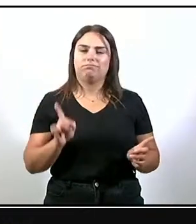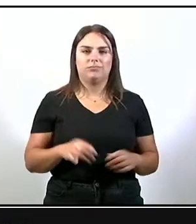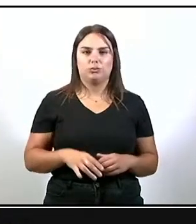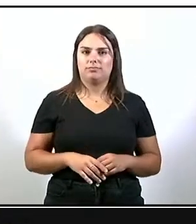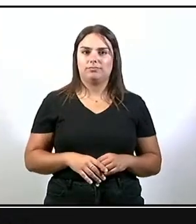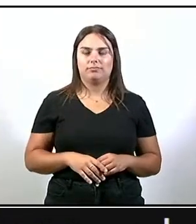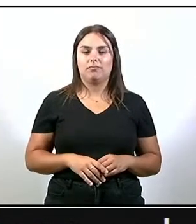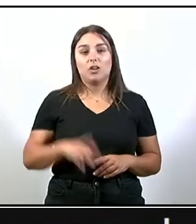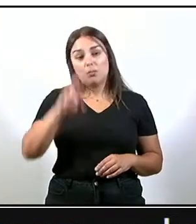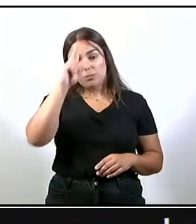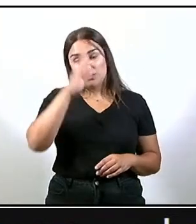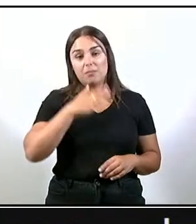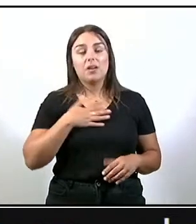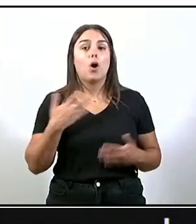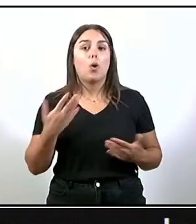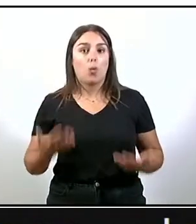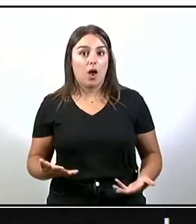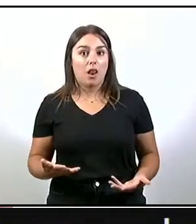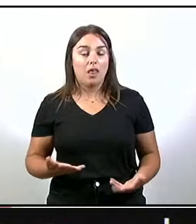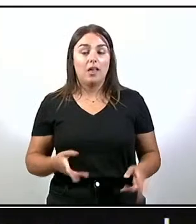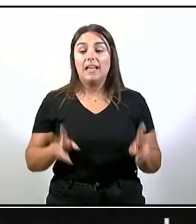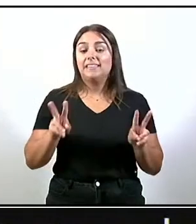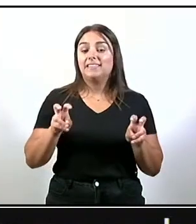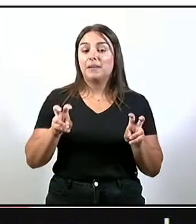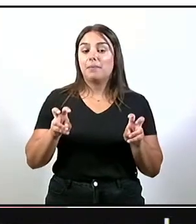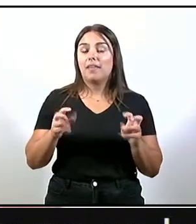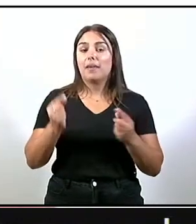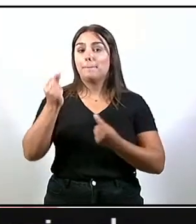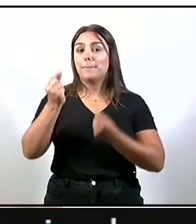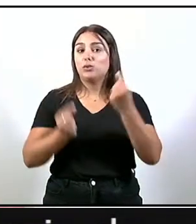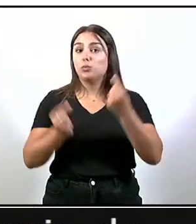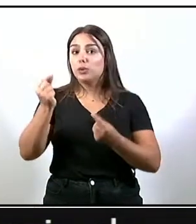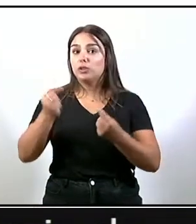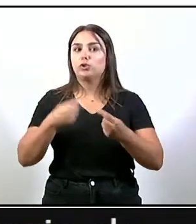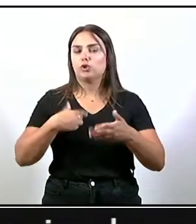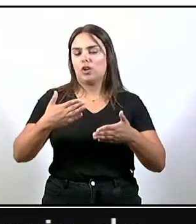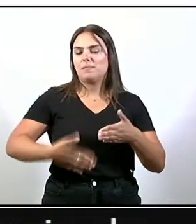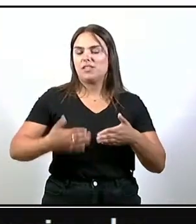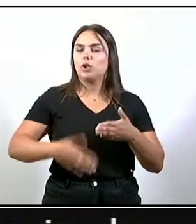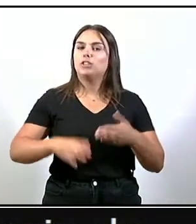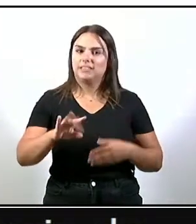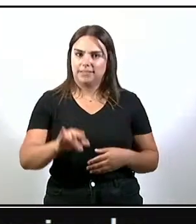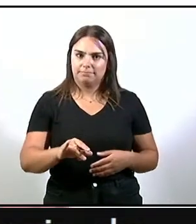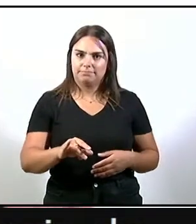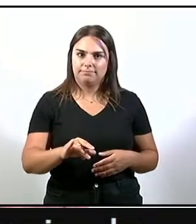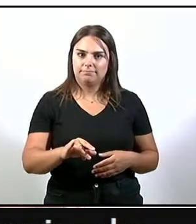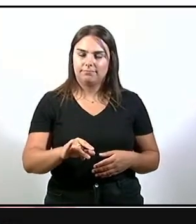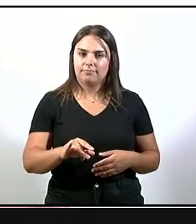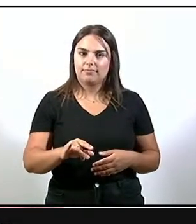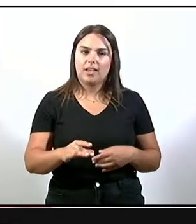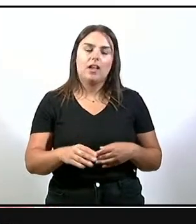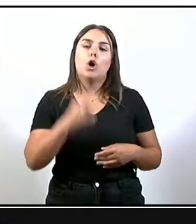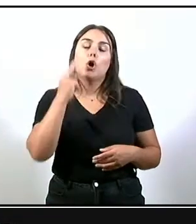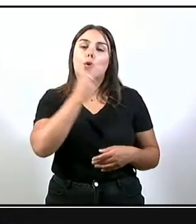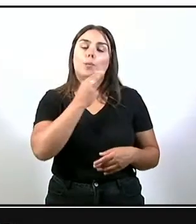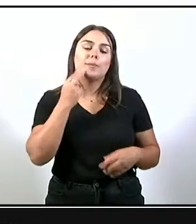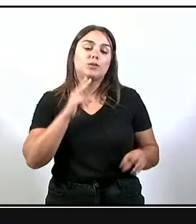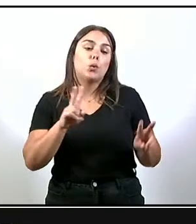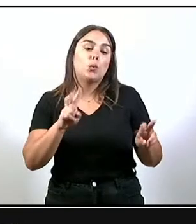La preocupación es que, en materia de ejecución presupuestaria, tenemos limitaciones importantes. No se pueden hacer compromisos de gasto